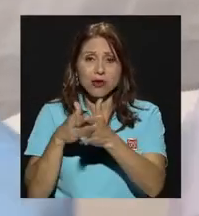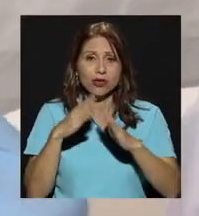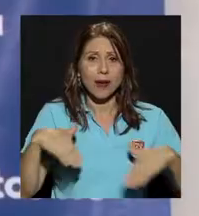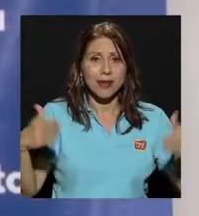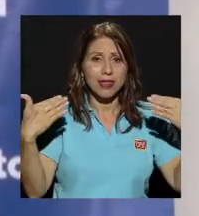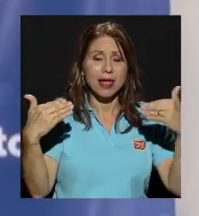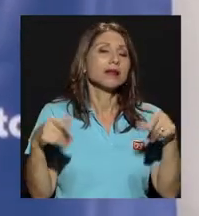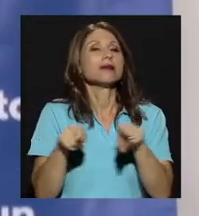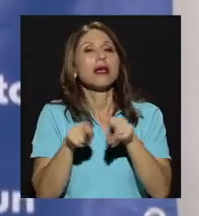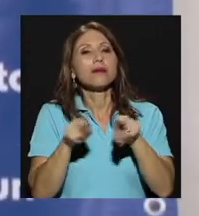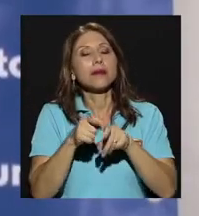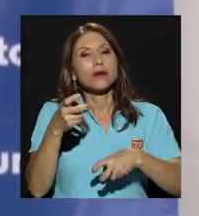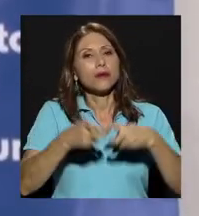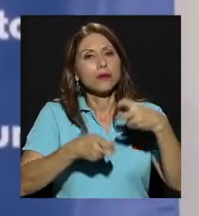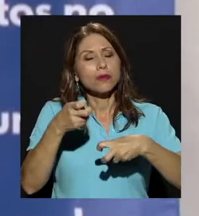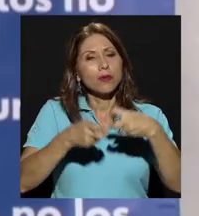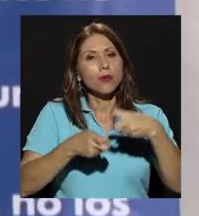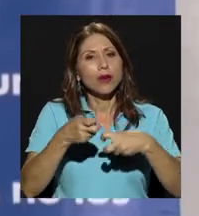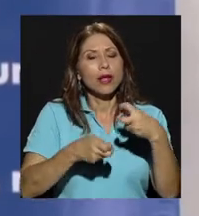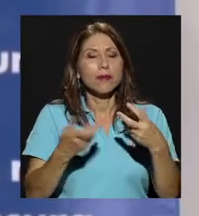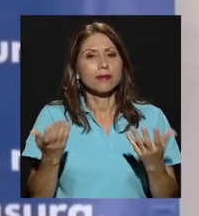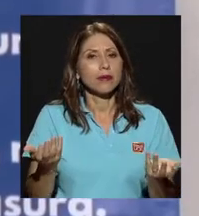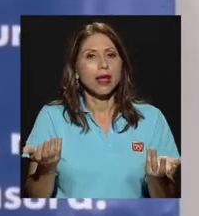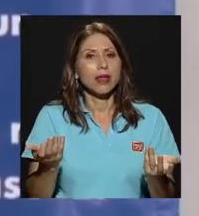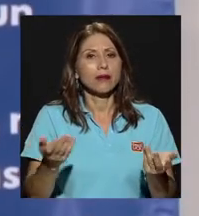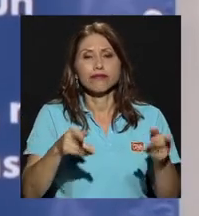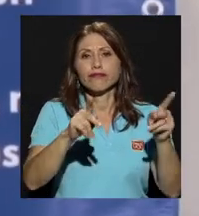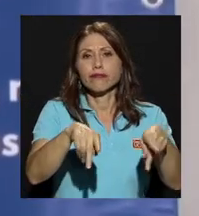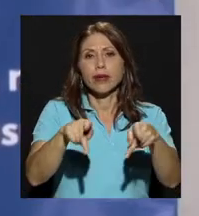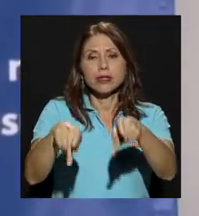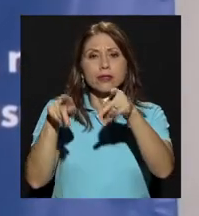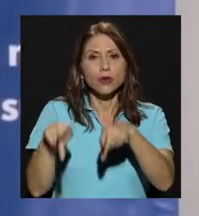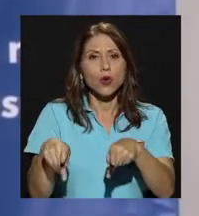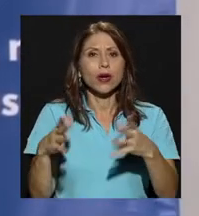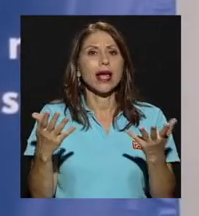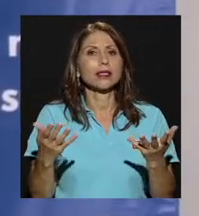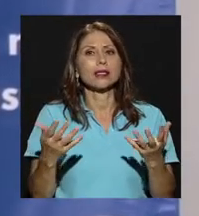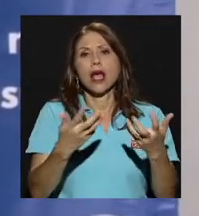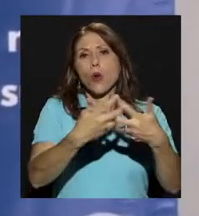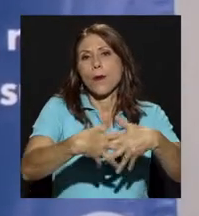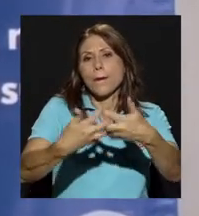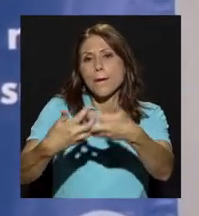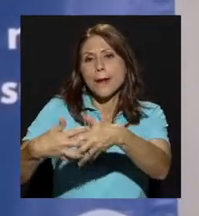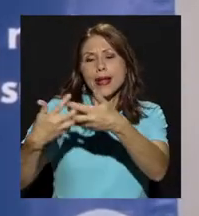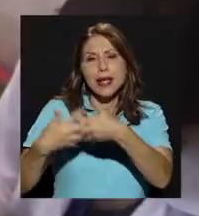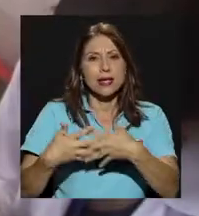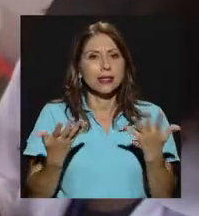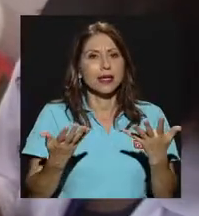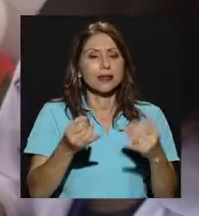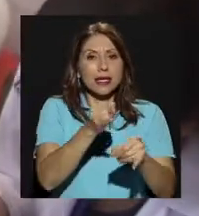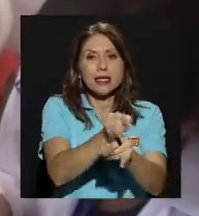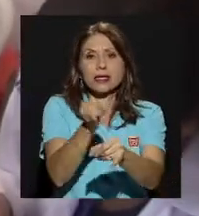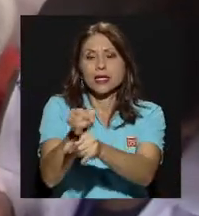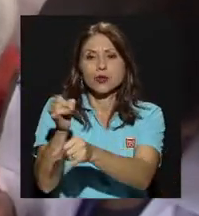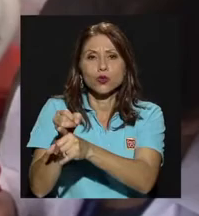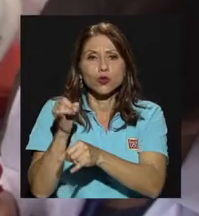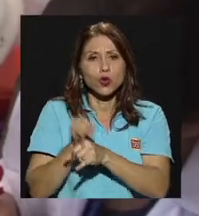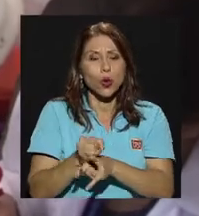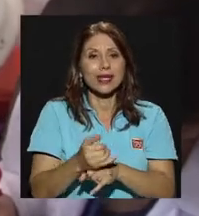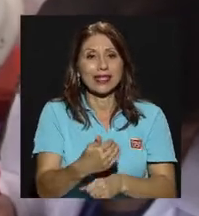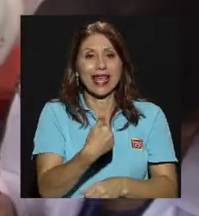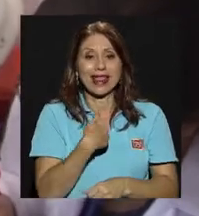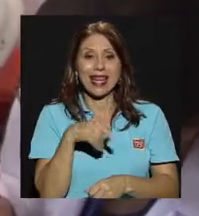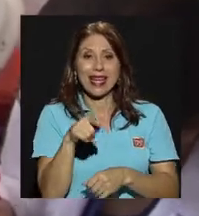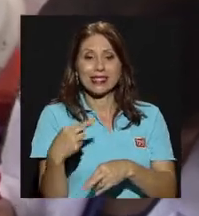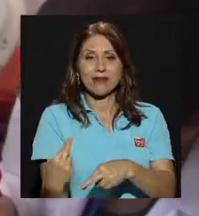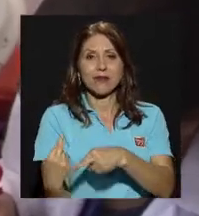ambientales, también hay un problema, digamos, de que las personas, en este caso las empresas y las instituciones que tienen